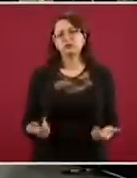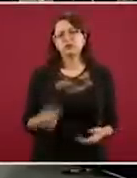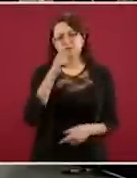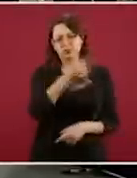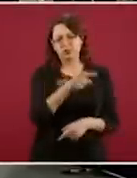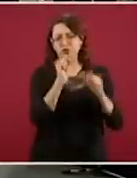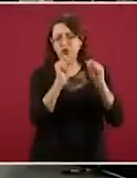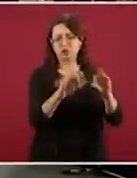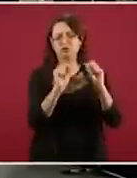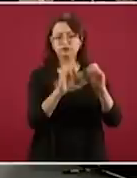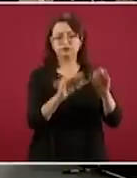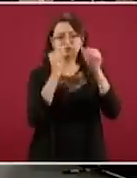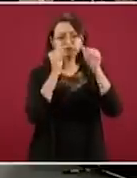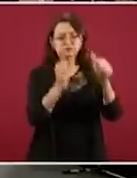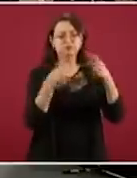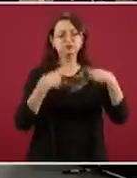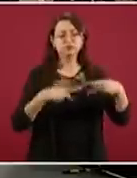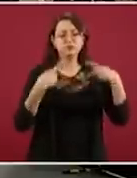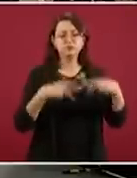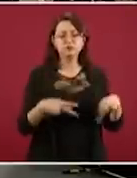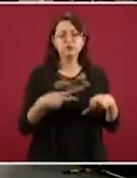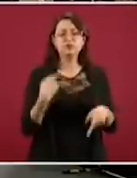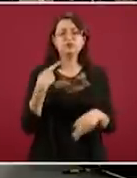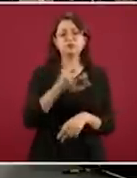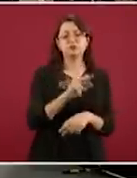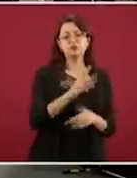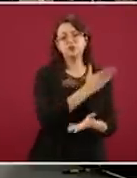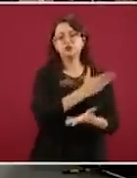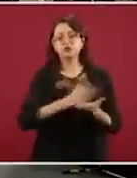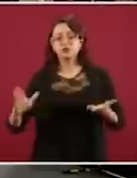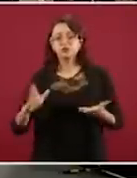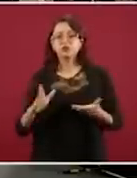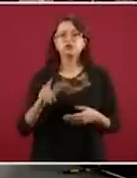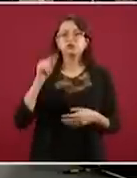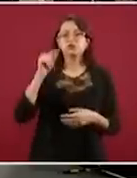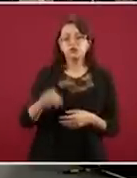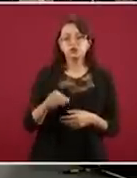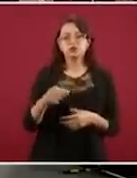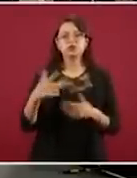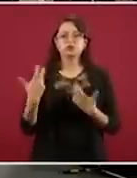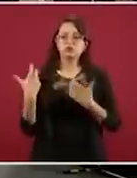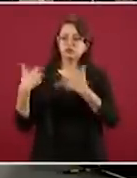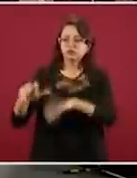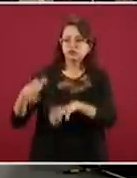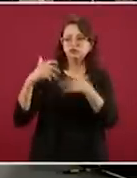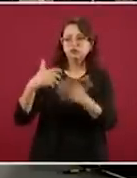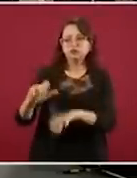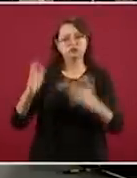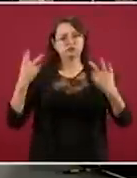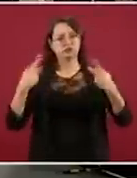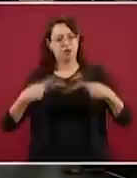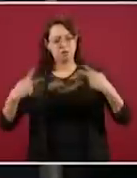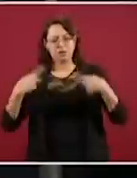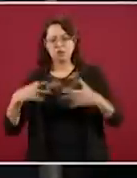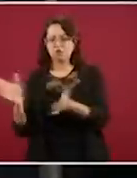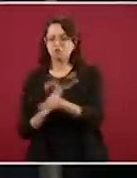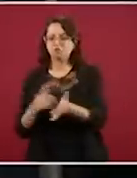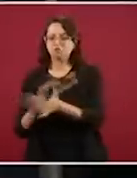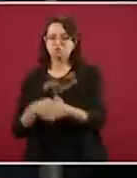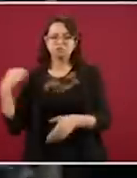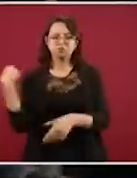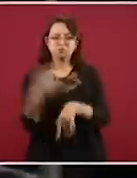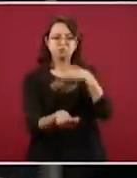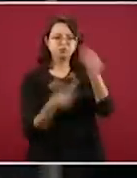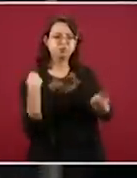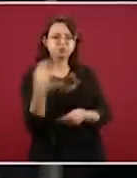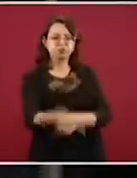Ciudadana. ¿Cómo se procesa lo que el presidente recibe en los mítines, presidente? Porque ahí vemos que los señores de ayudantía llevan unas